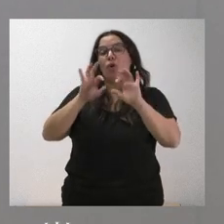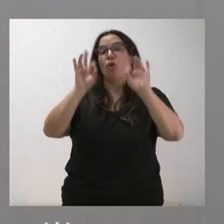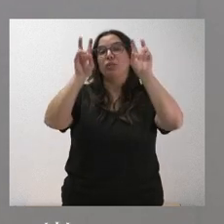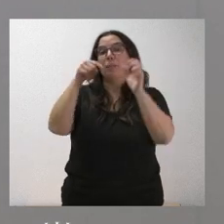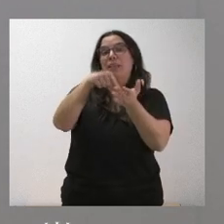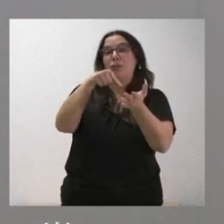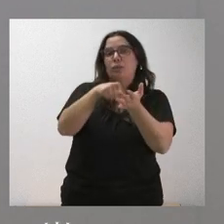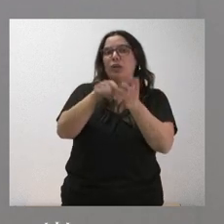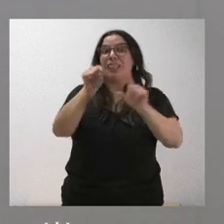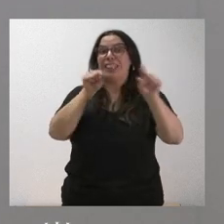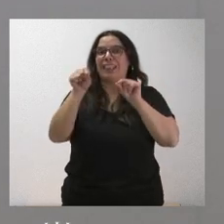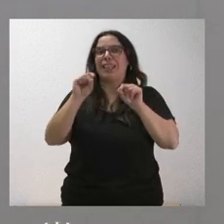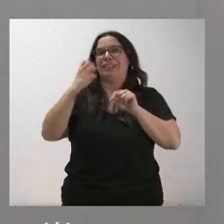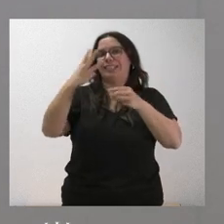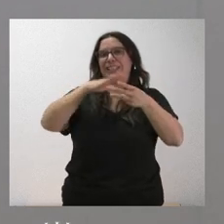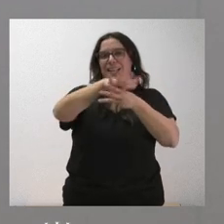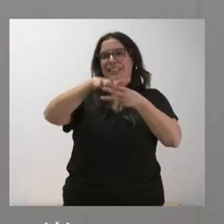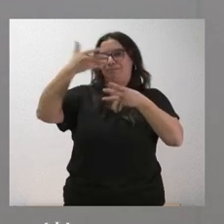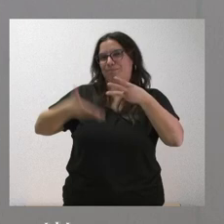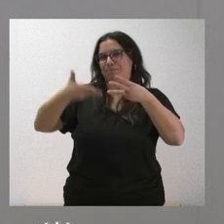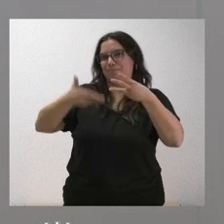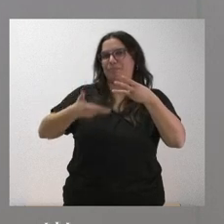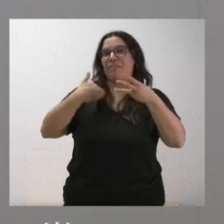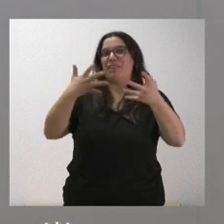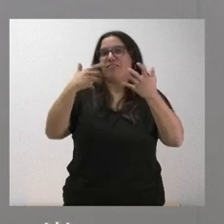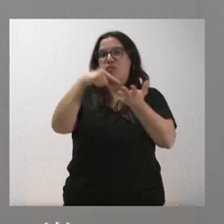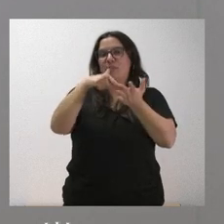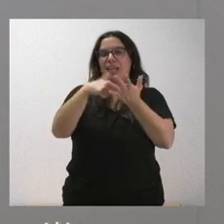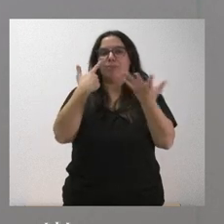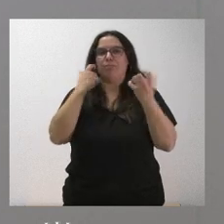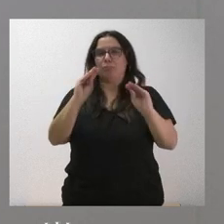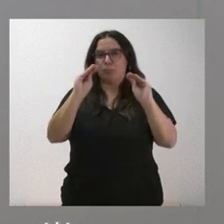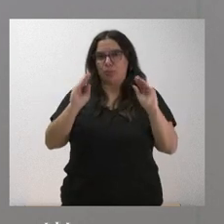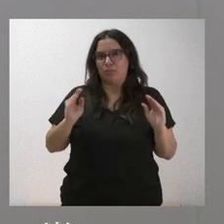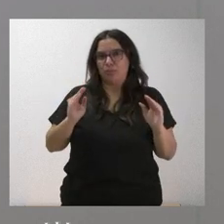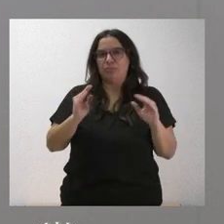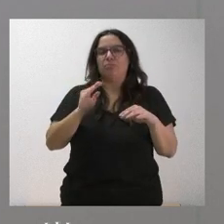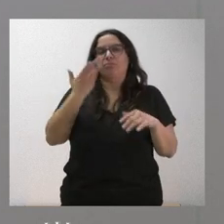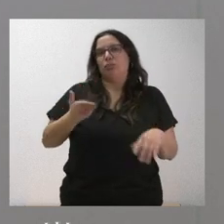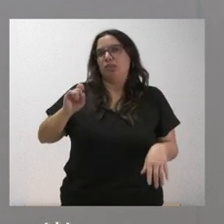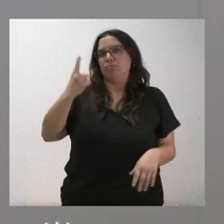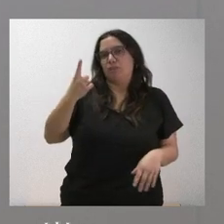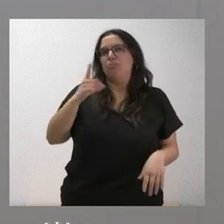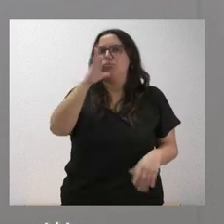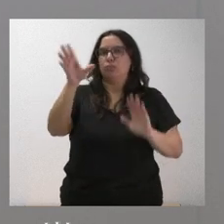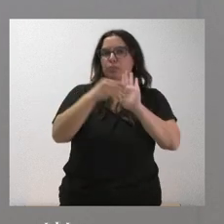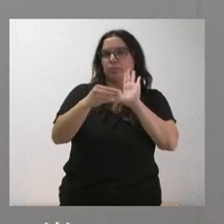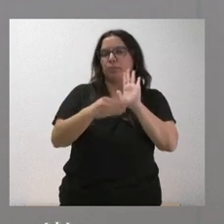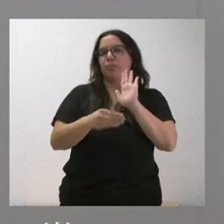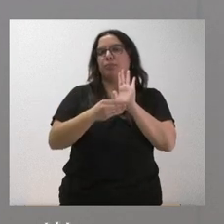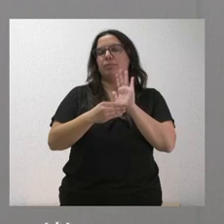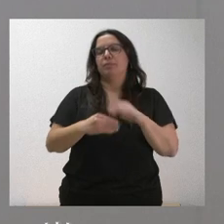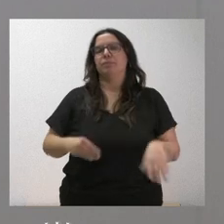efectivamente son estos tres nuevos beneficios Fiscales estas tres nuevas rebajas Fiscales las más relevantes que se incorporan a las tres